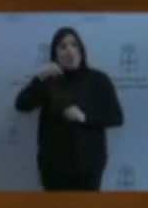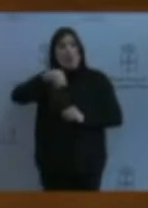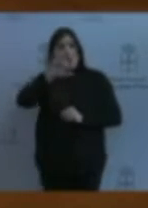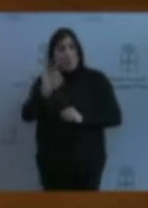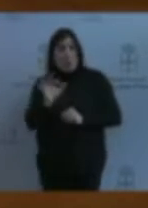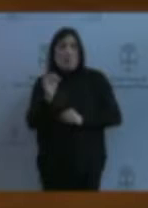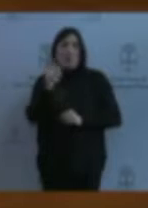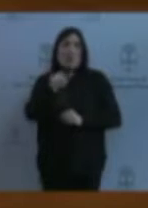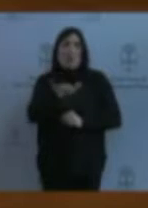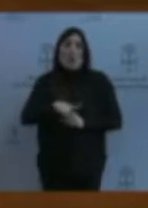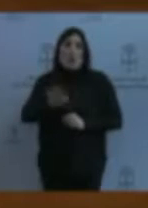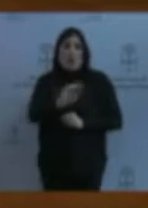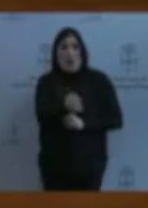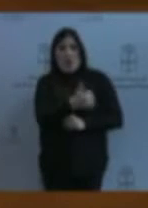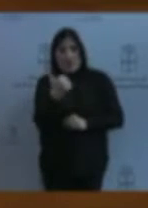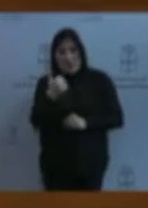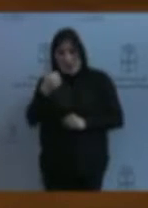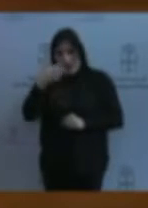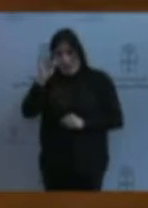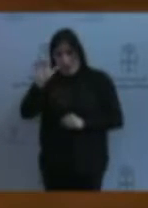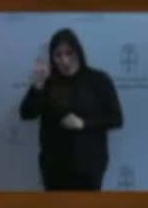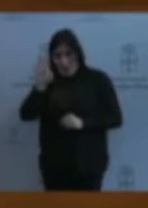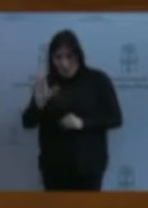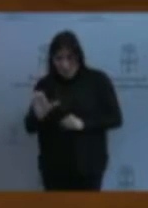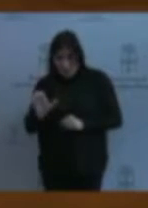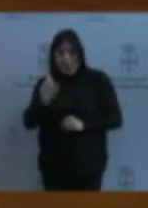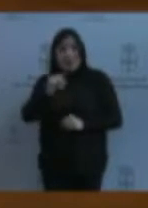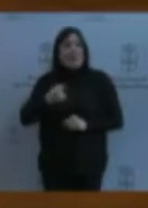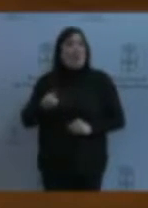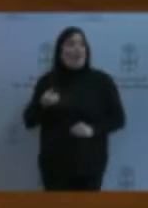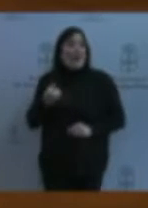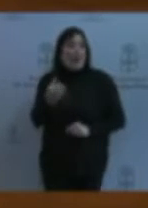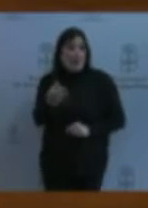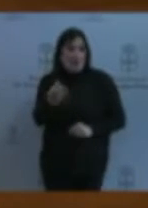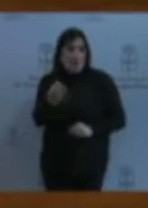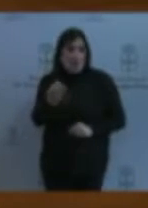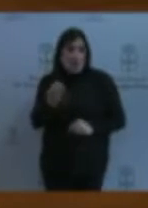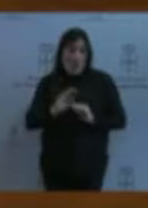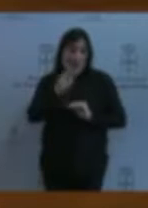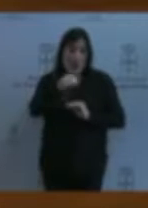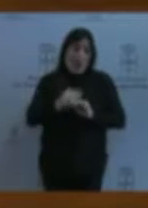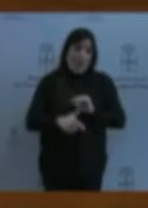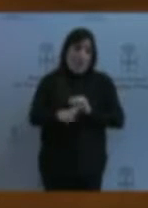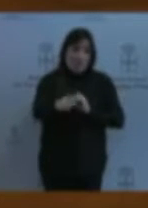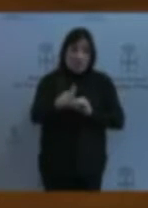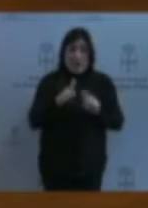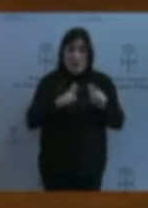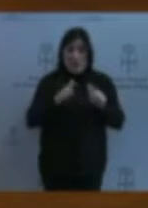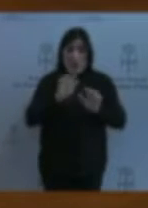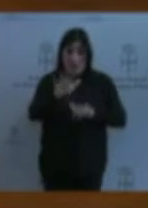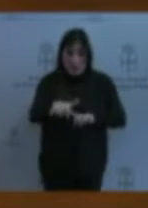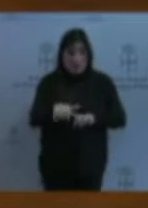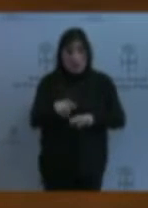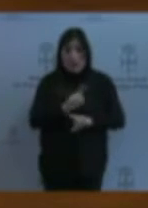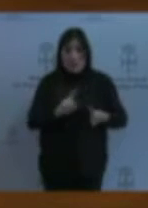Se interrumpió la conexión de Renfe con la Meseta. Se desalojó el 23 de enero el hospital de Arriondas